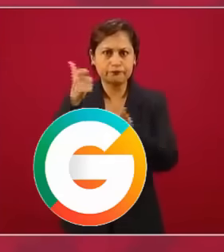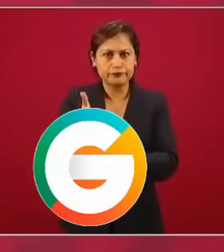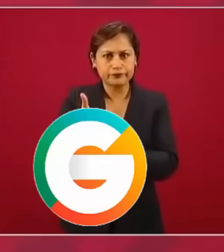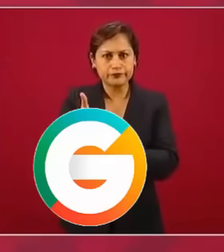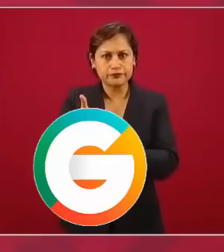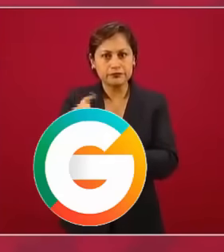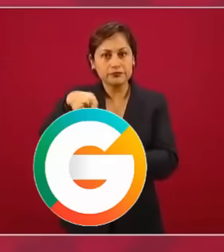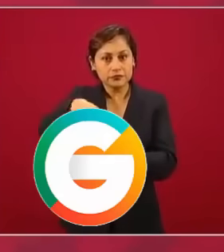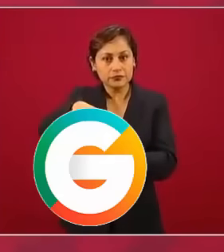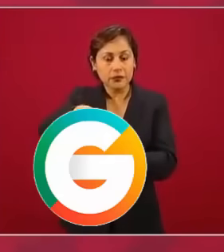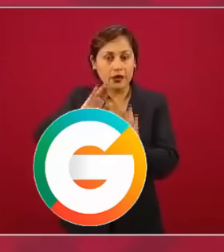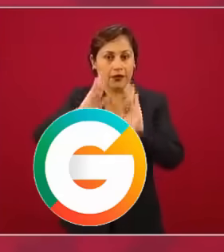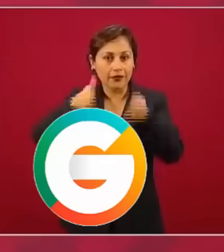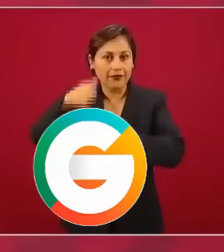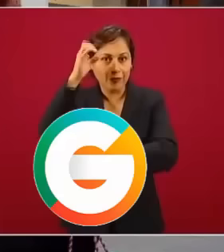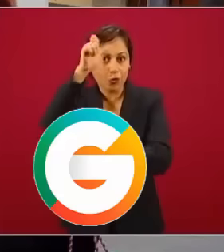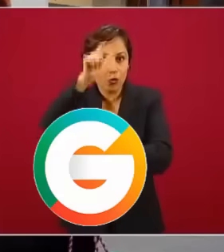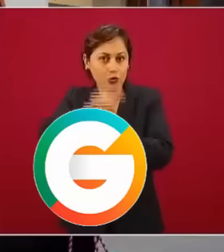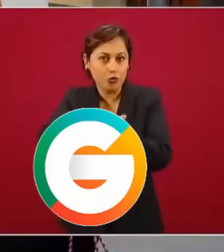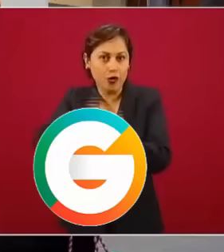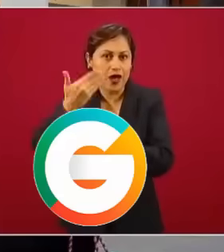¿Qué decía Fernando Benítez?